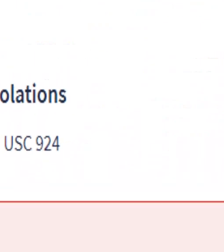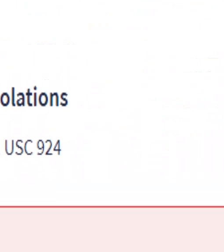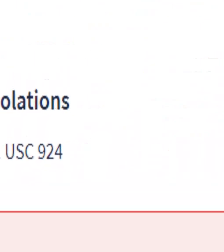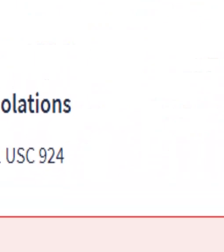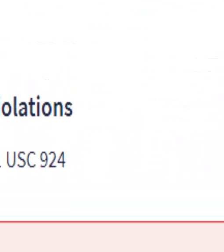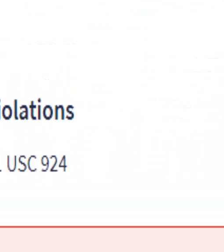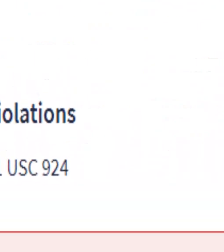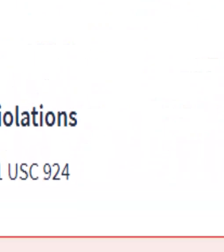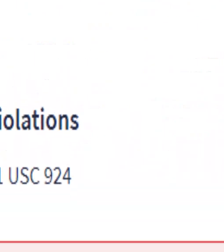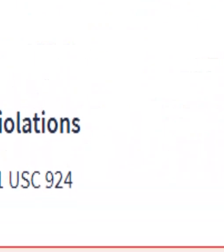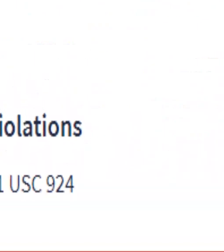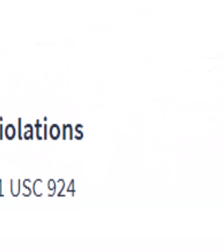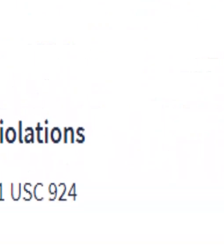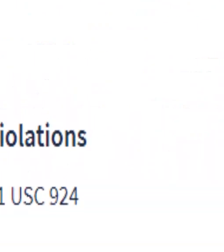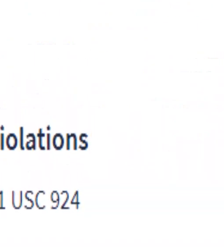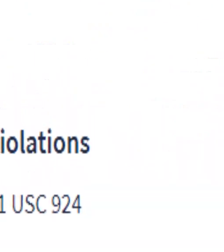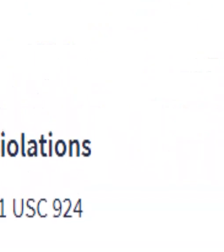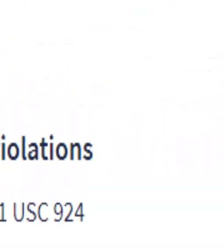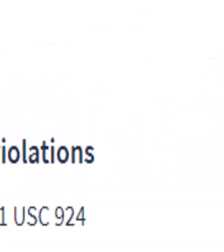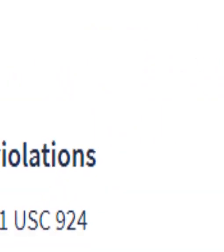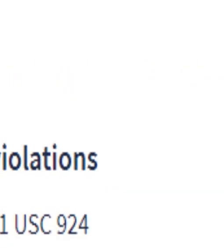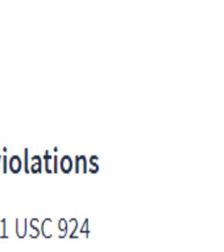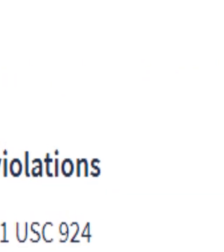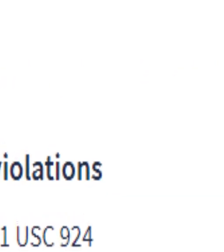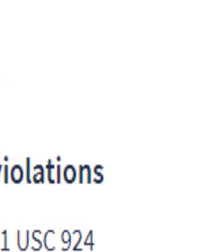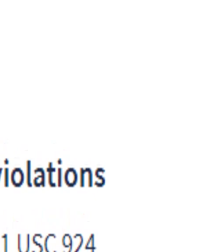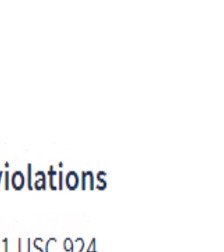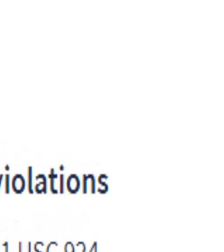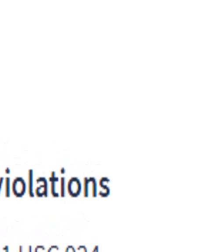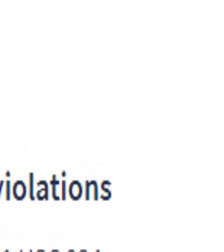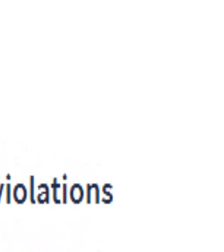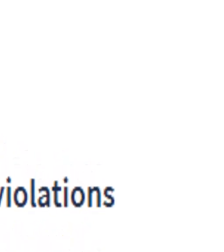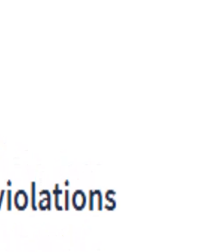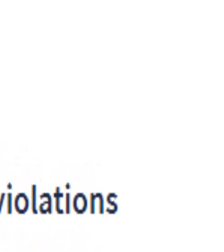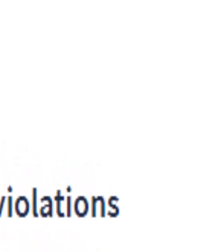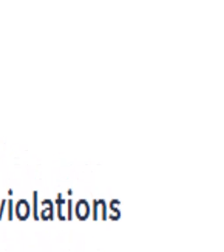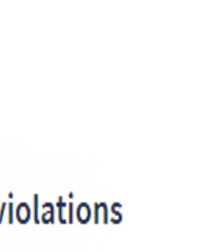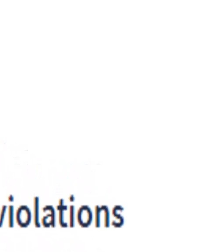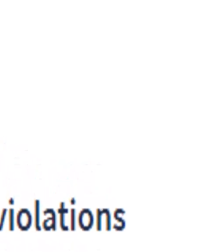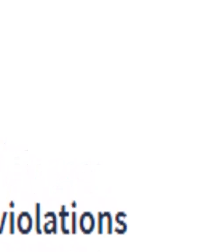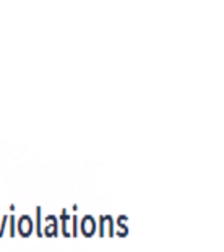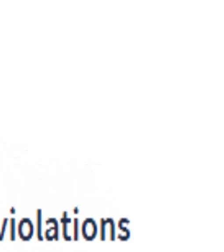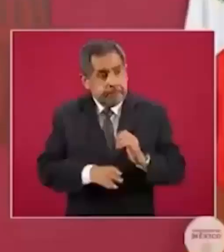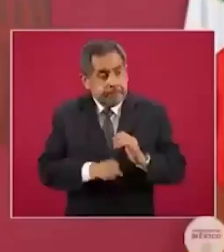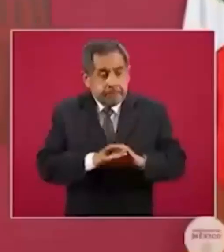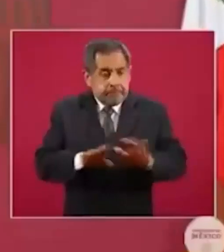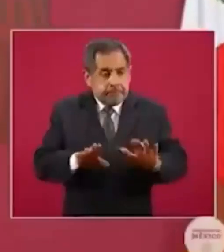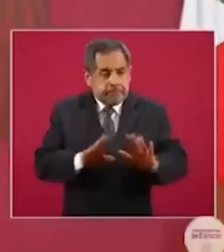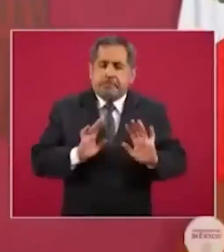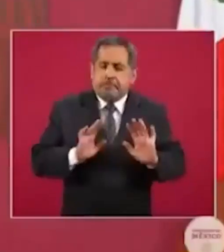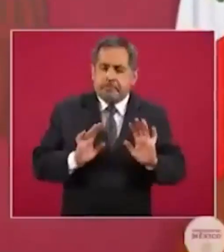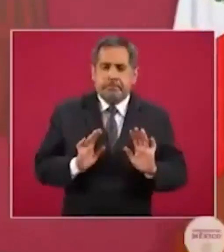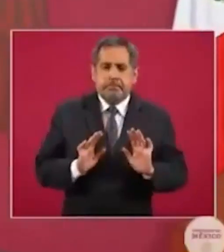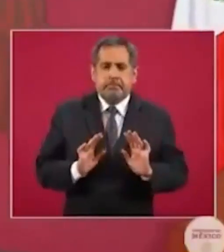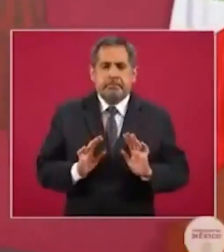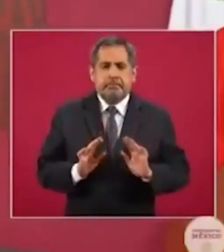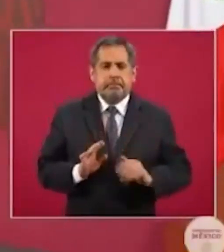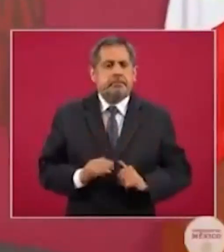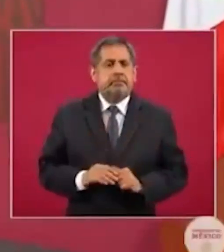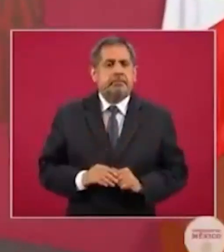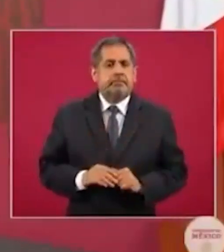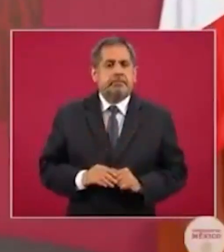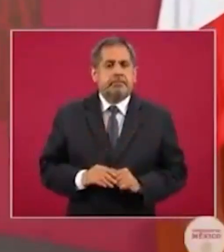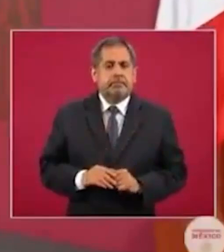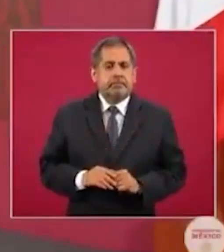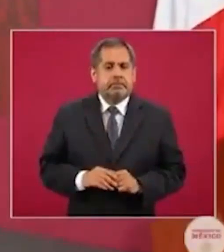Nemesio Oseguera Cervantes, el Mencho, ofreciendo una recompensa de 10 millones de dólares. Por otro lado, el presidente de